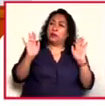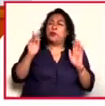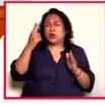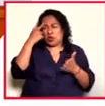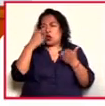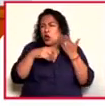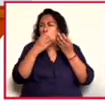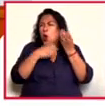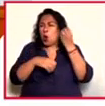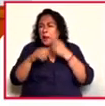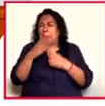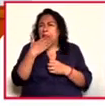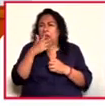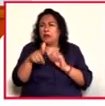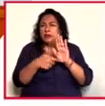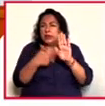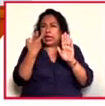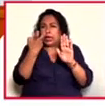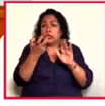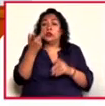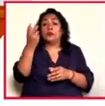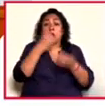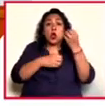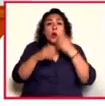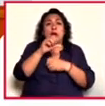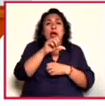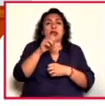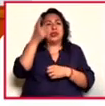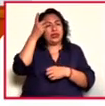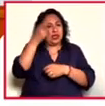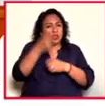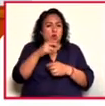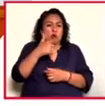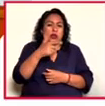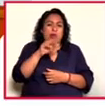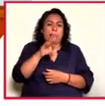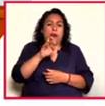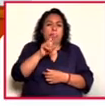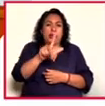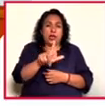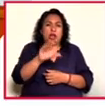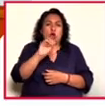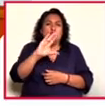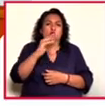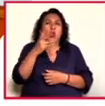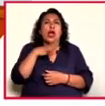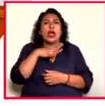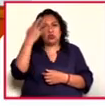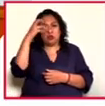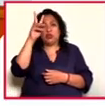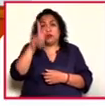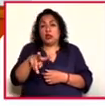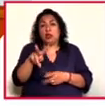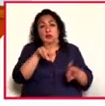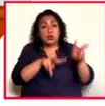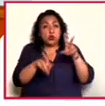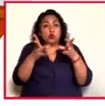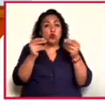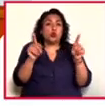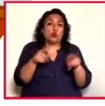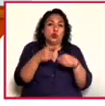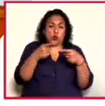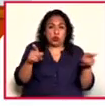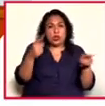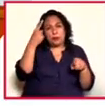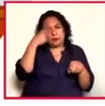bien todo esto, ¿no? Es un montaje dirigido por Gabriel Ochoa que propone una experiencia con alto contenido visual y musical para